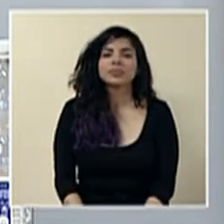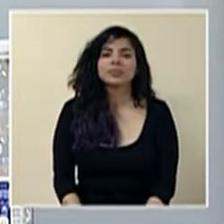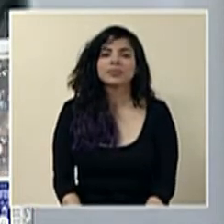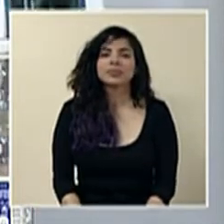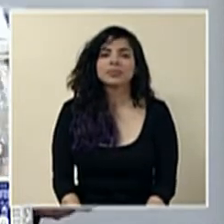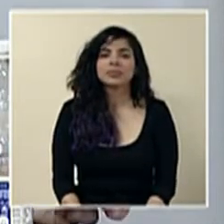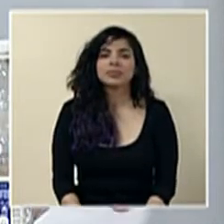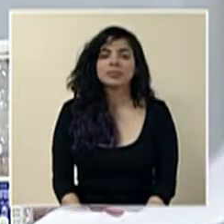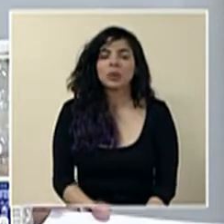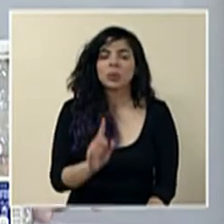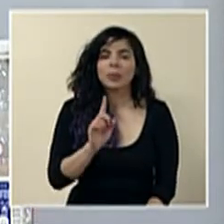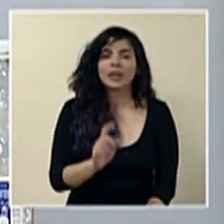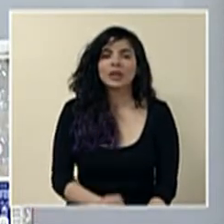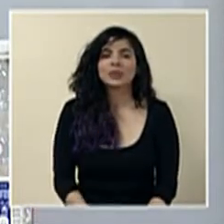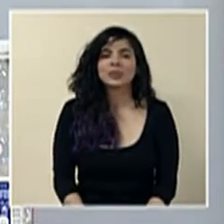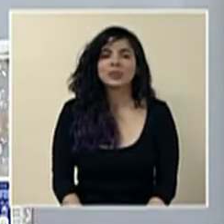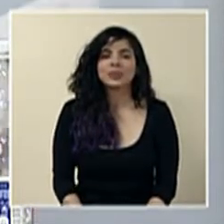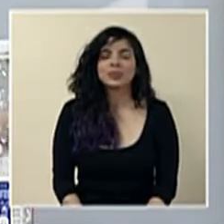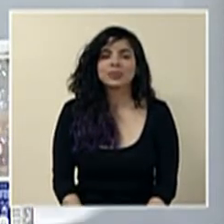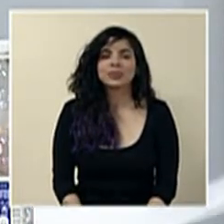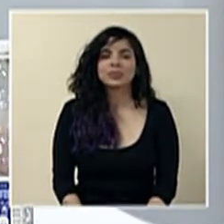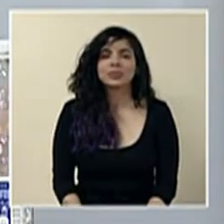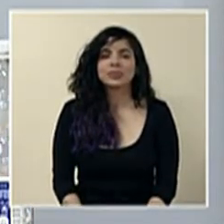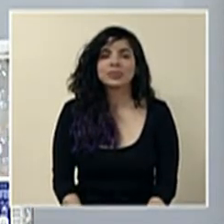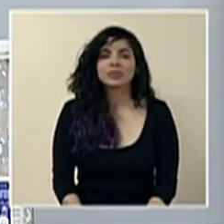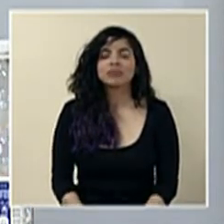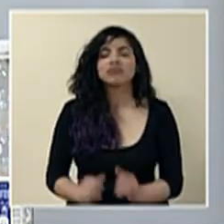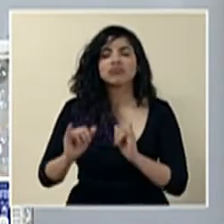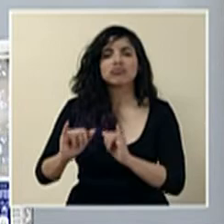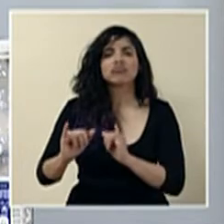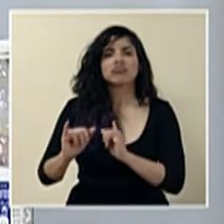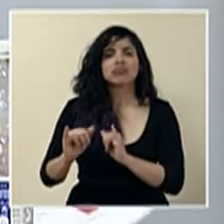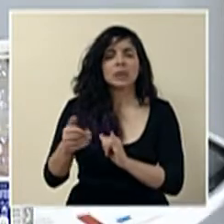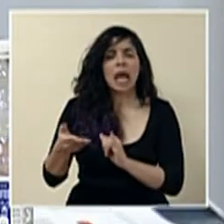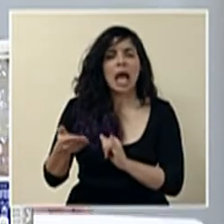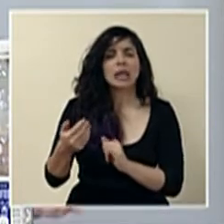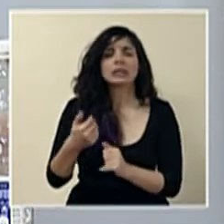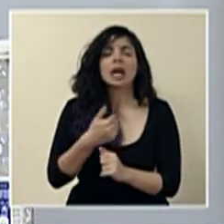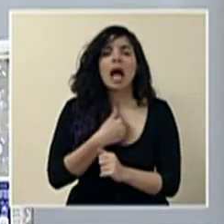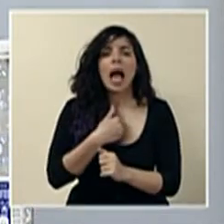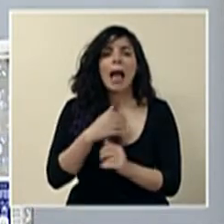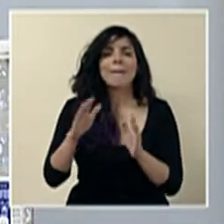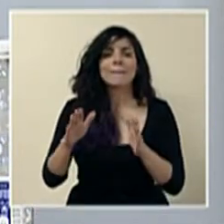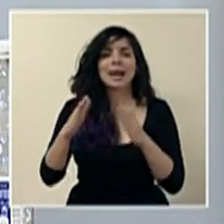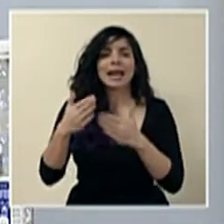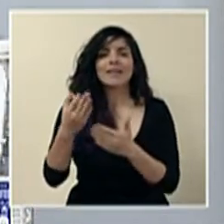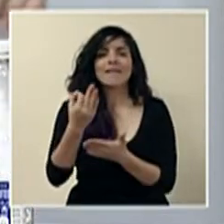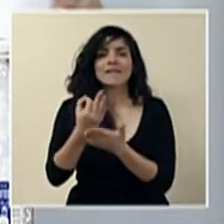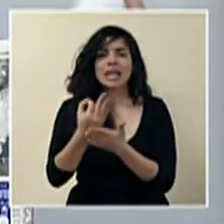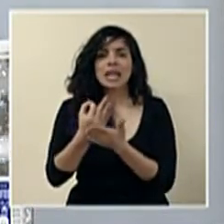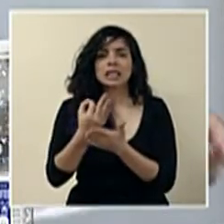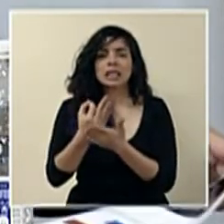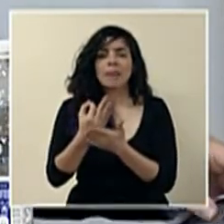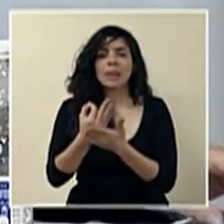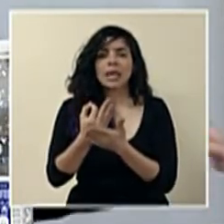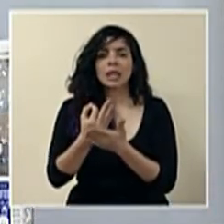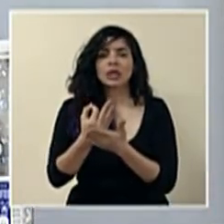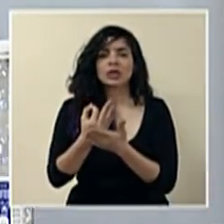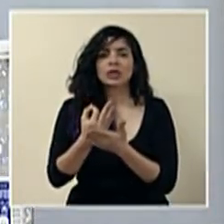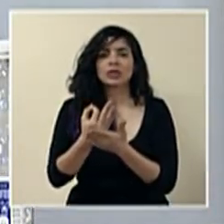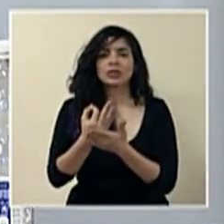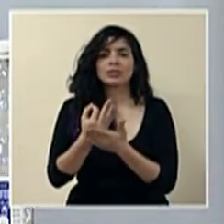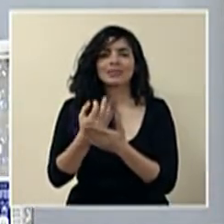Un segundito. Eso está ahí. Tenemos el paquete de financiamientos de